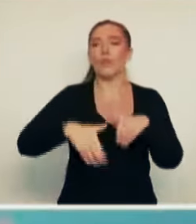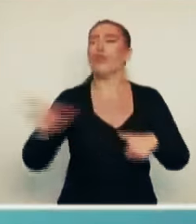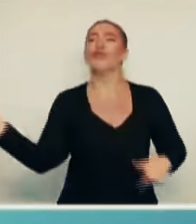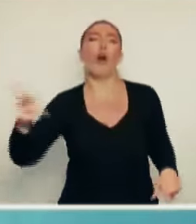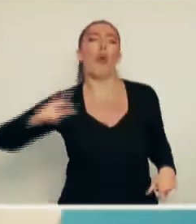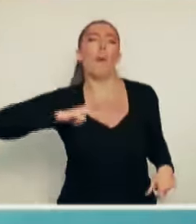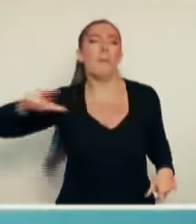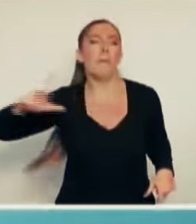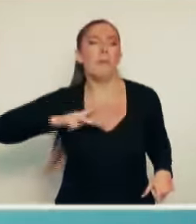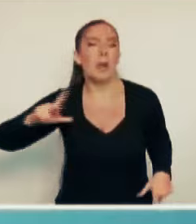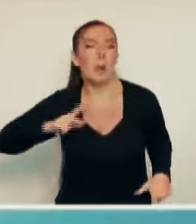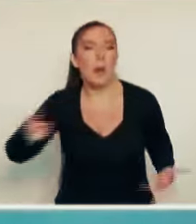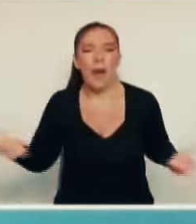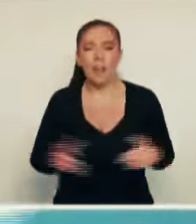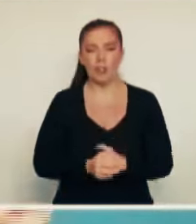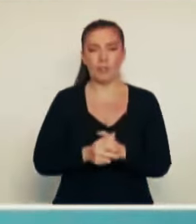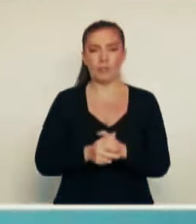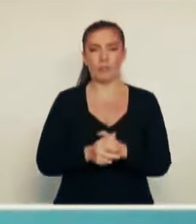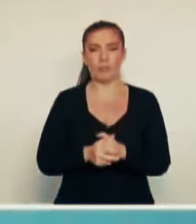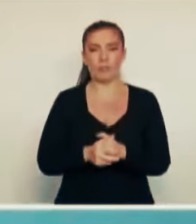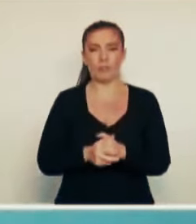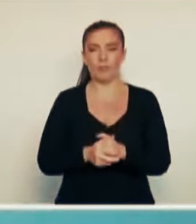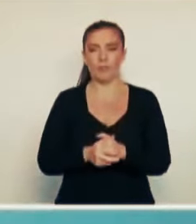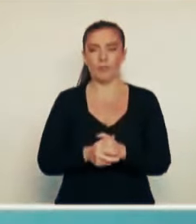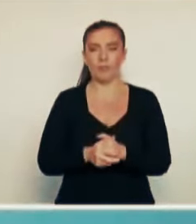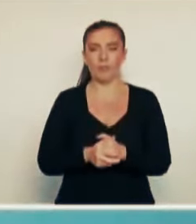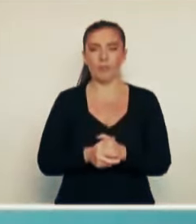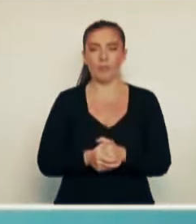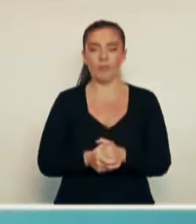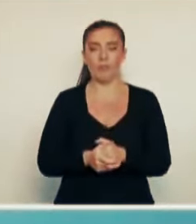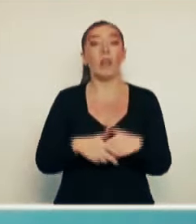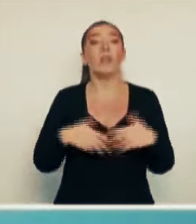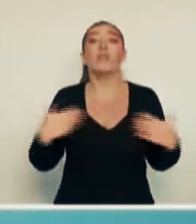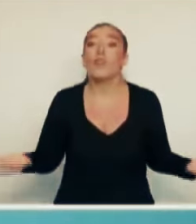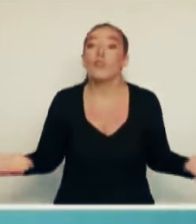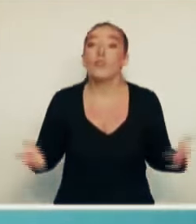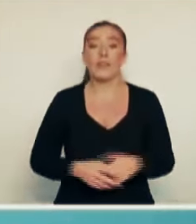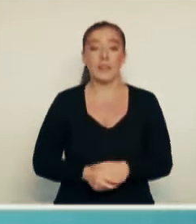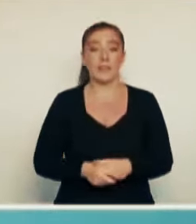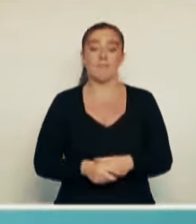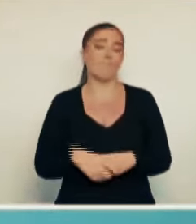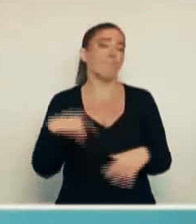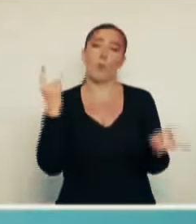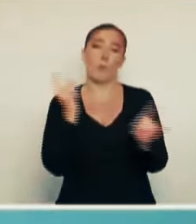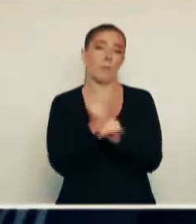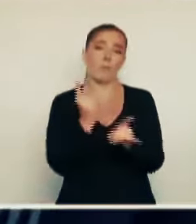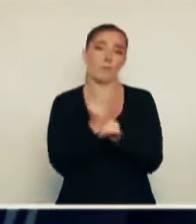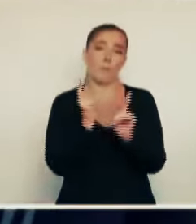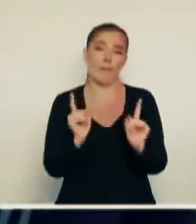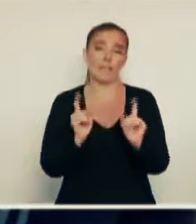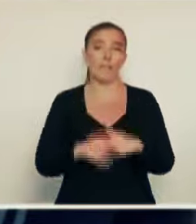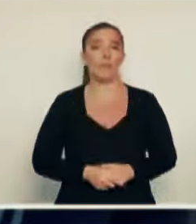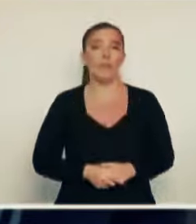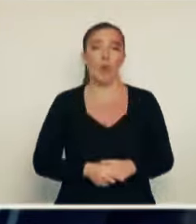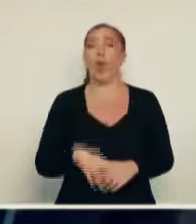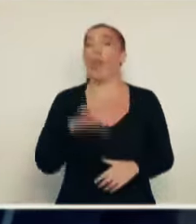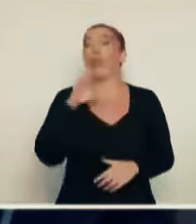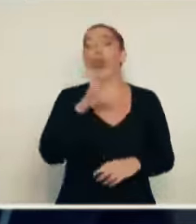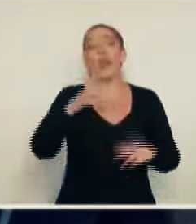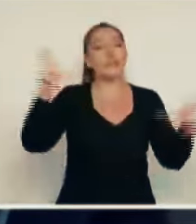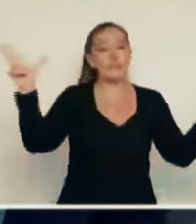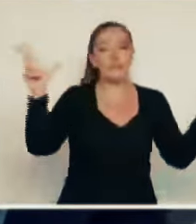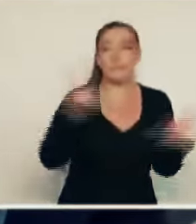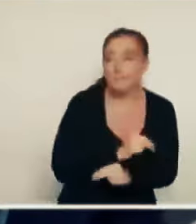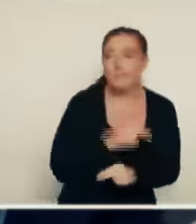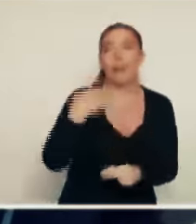privatizado. Déficit cero. Y entonces, lo de siempre. Se acabaron los dólares. Había